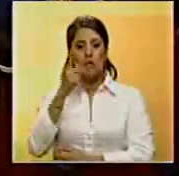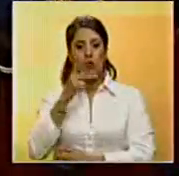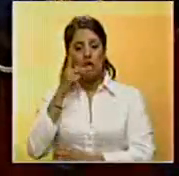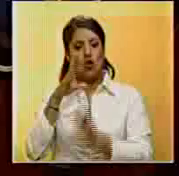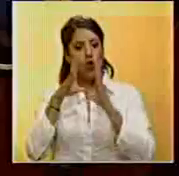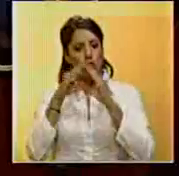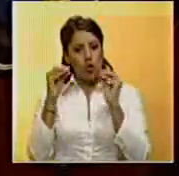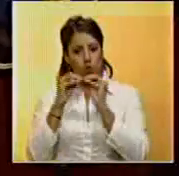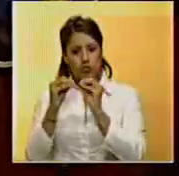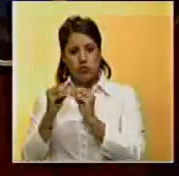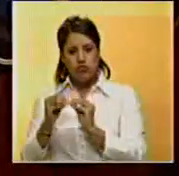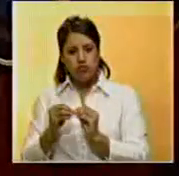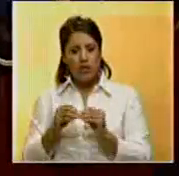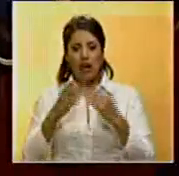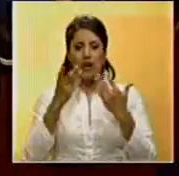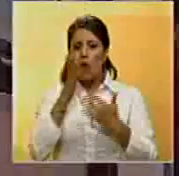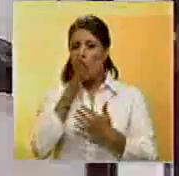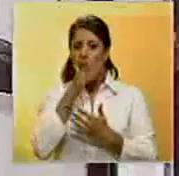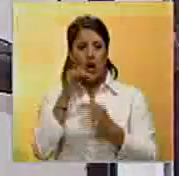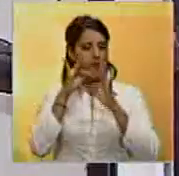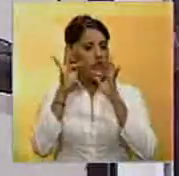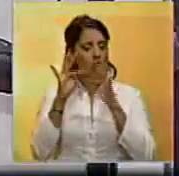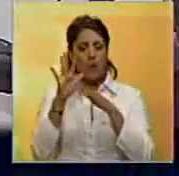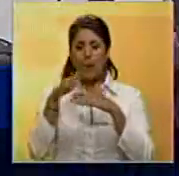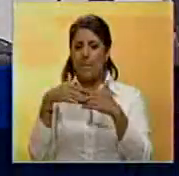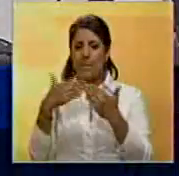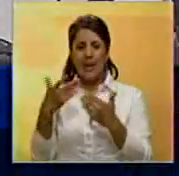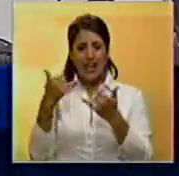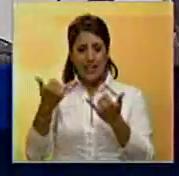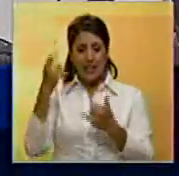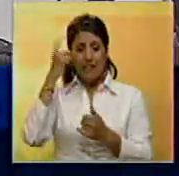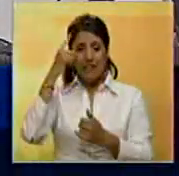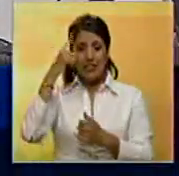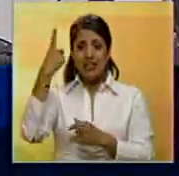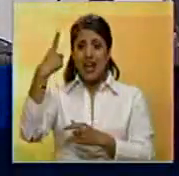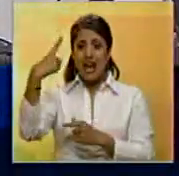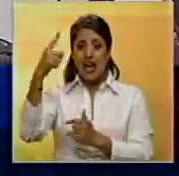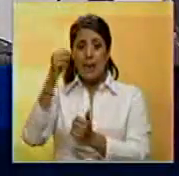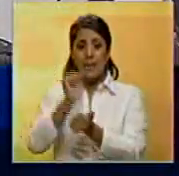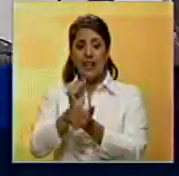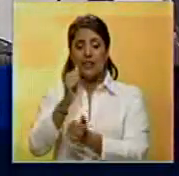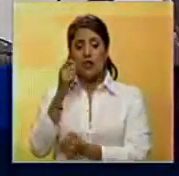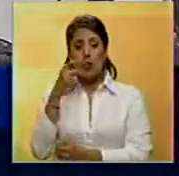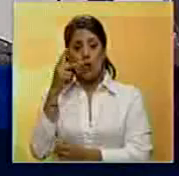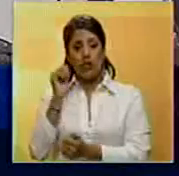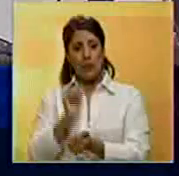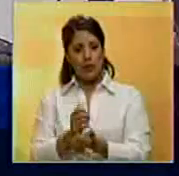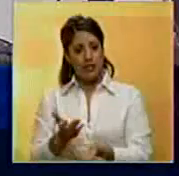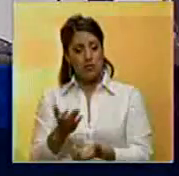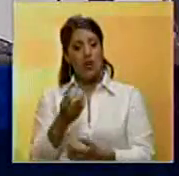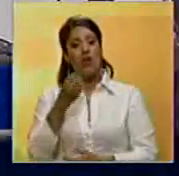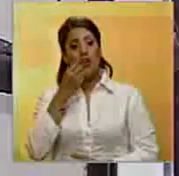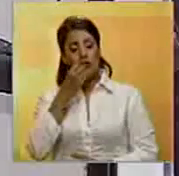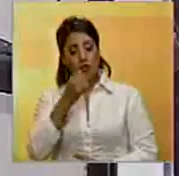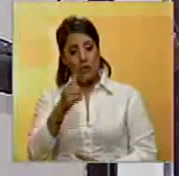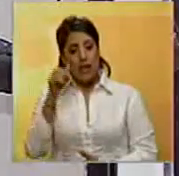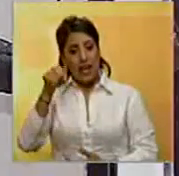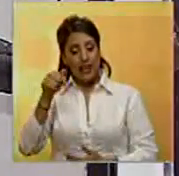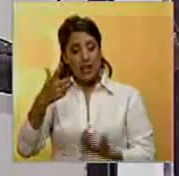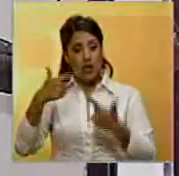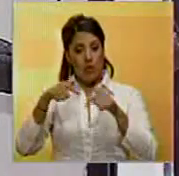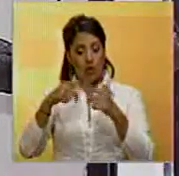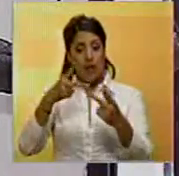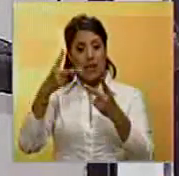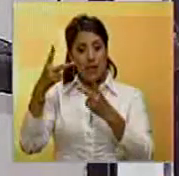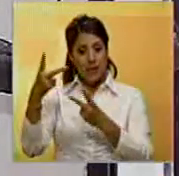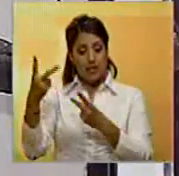todos coinciden en señalar que no hay motivos para que hasta la fecha se encuentren privados de libertad es la información que tenemos desde acá con esto